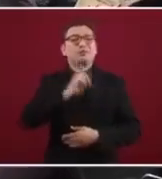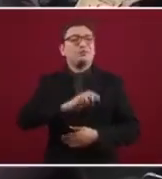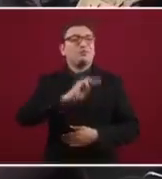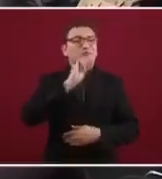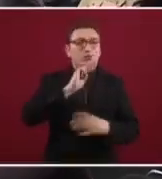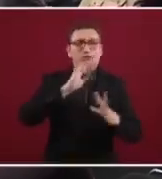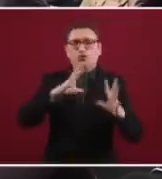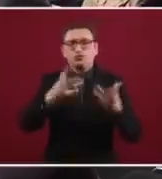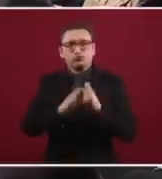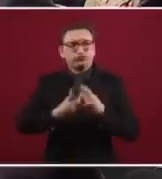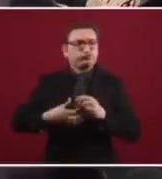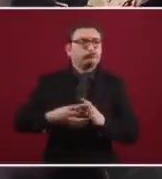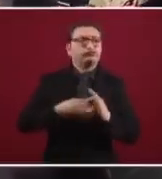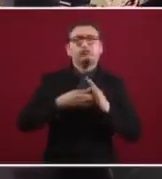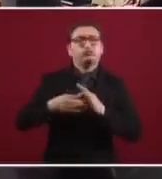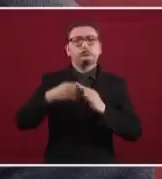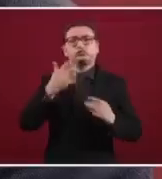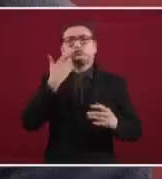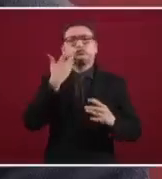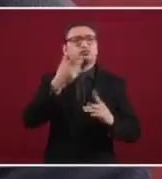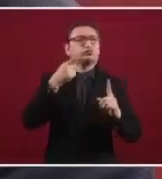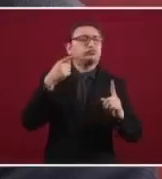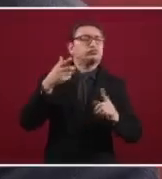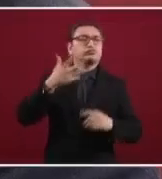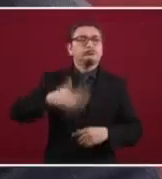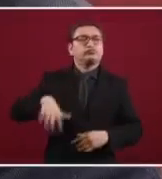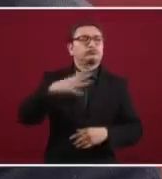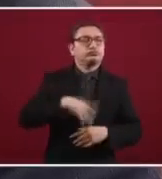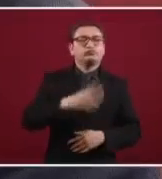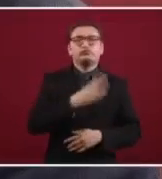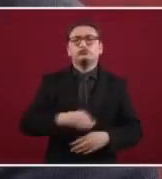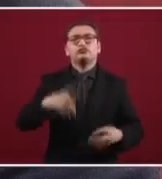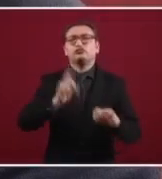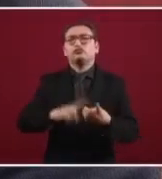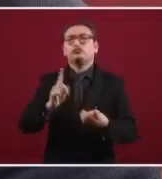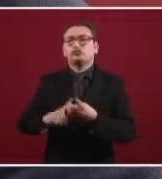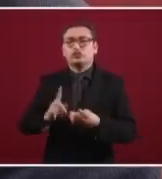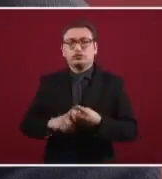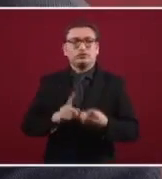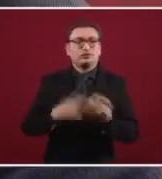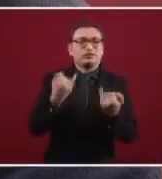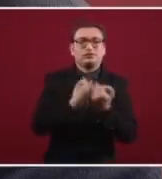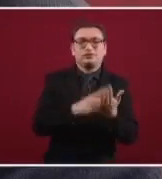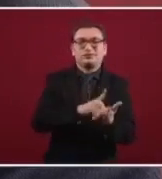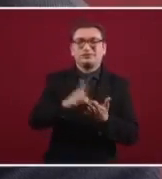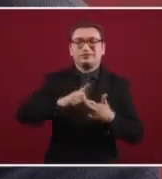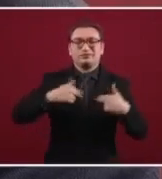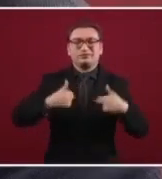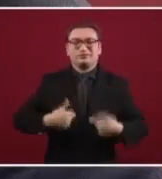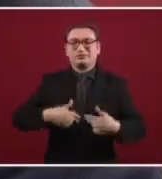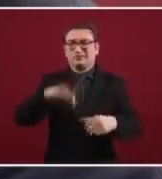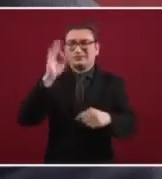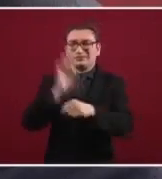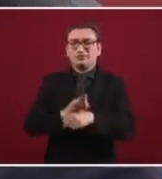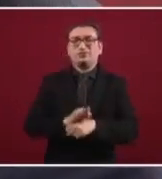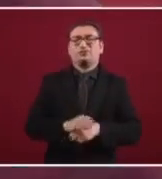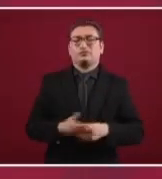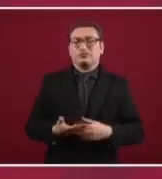para buscar a sus hijos, defender los derechos humanos de